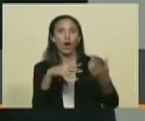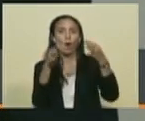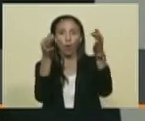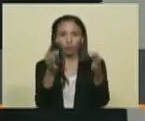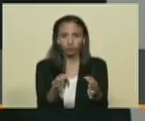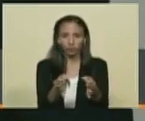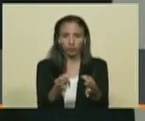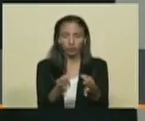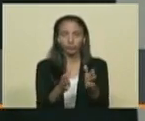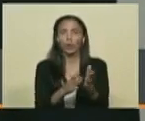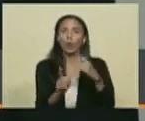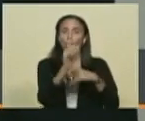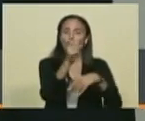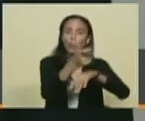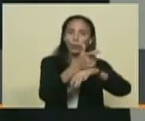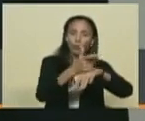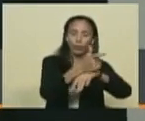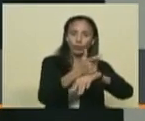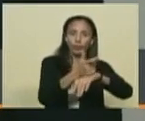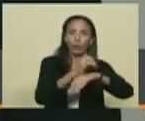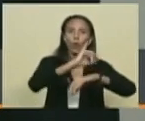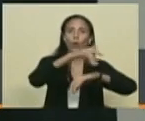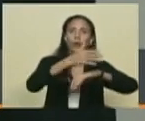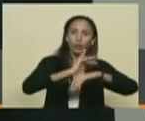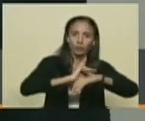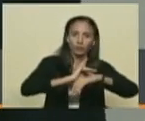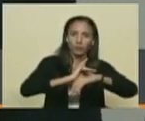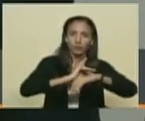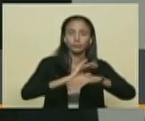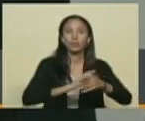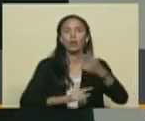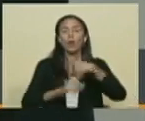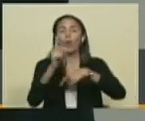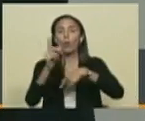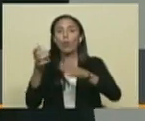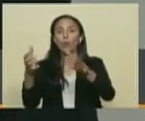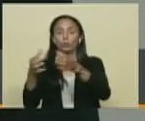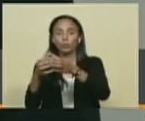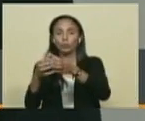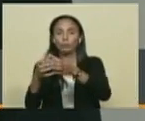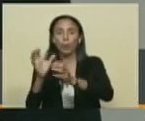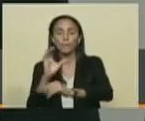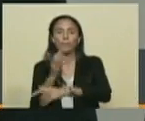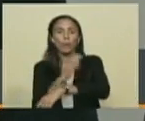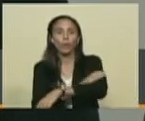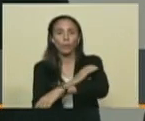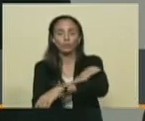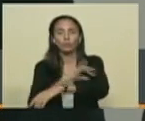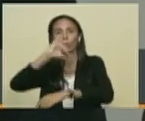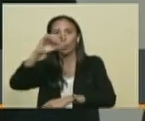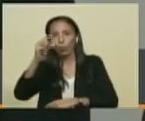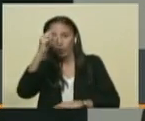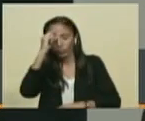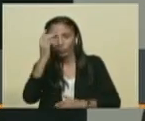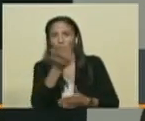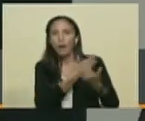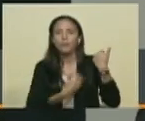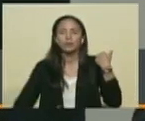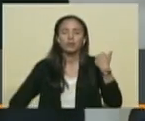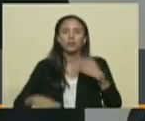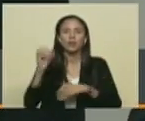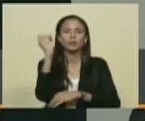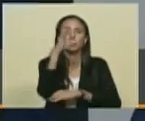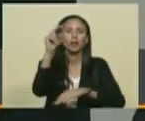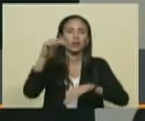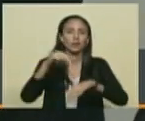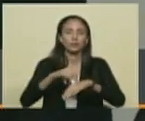Un vocero por el gobierno, que será Jorge Rodríguez, y un vocero por la oposición, que será Julio Borges, el presidente de la Asamblea